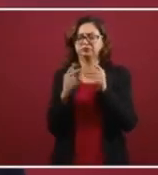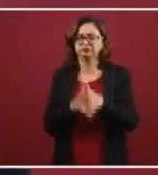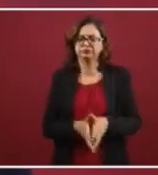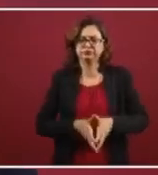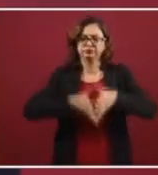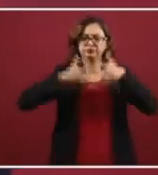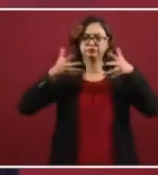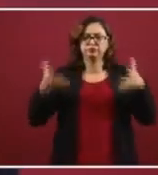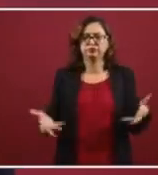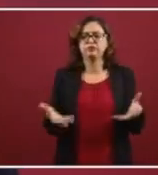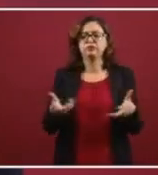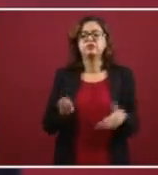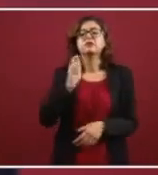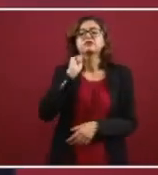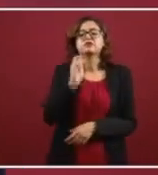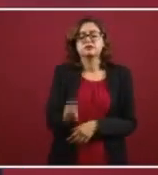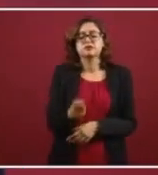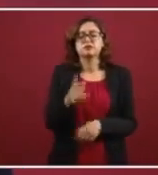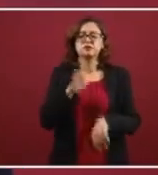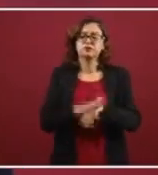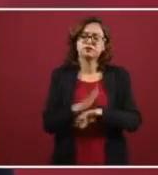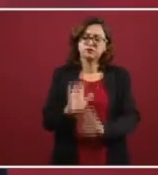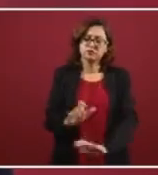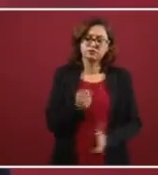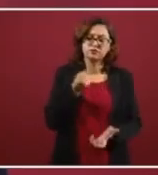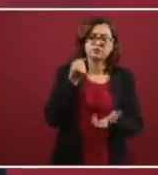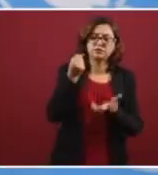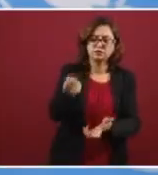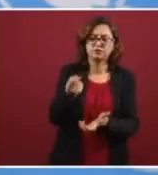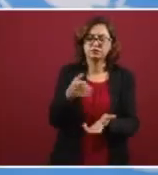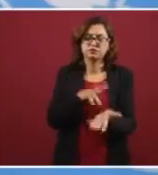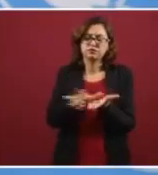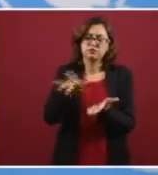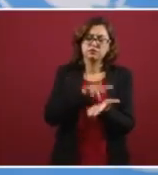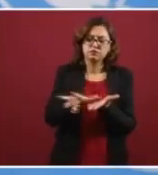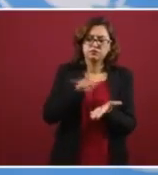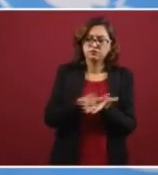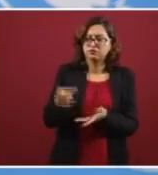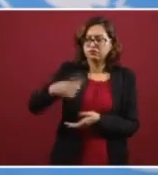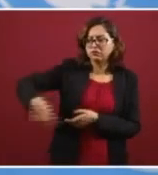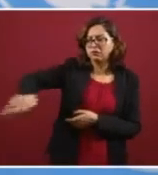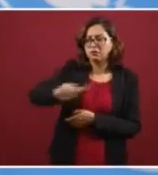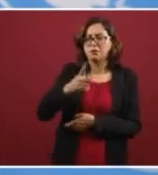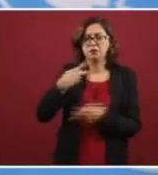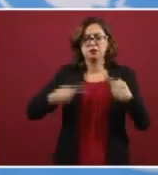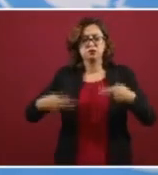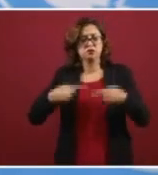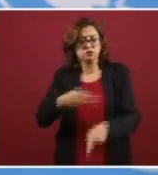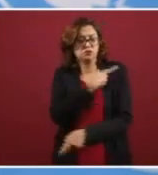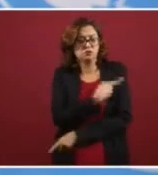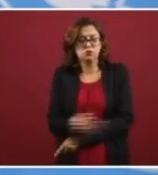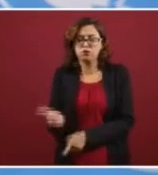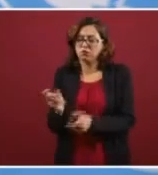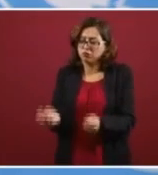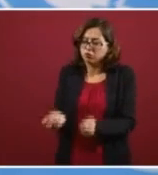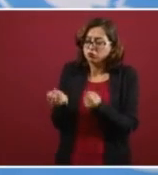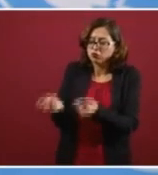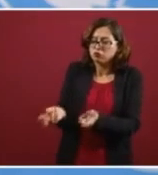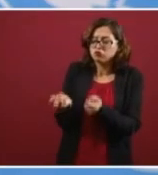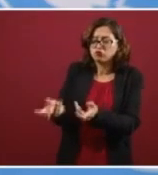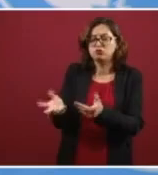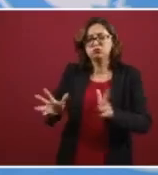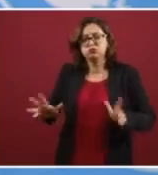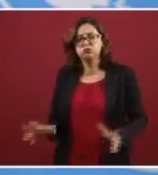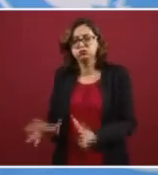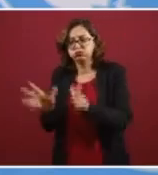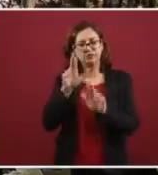es dotar de mayores recursos, de mayores ingresos a las poblaciones más pobres y con ello